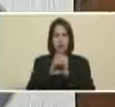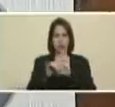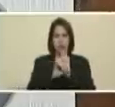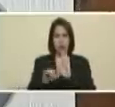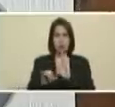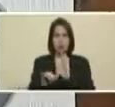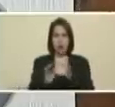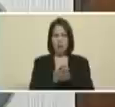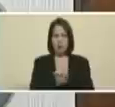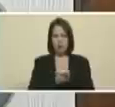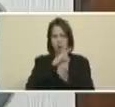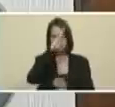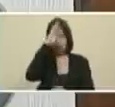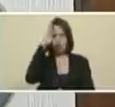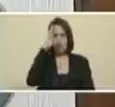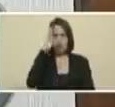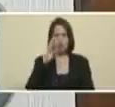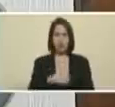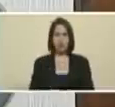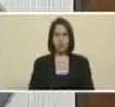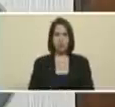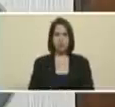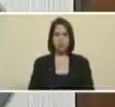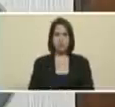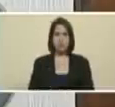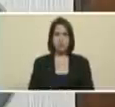camarada Diosdado Cabello Rondón,